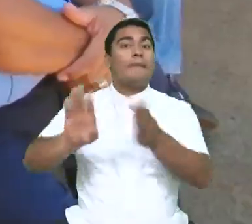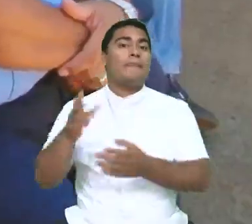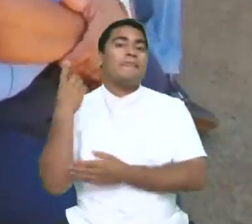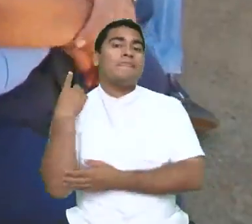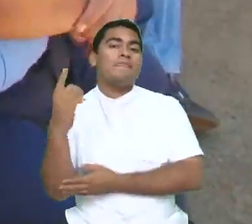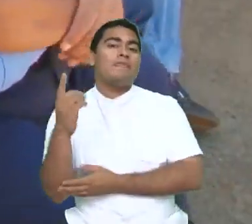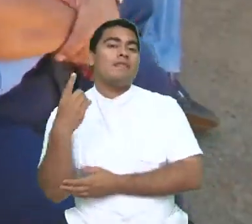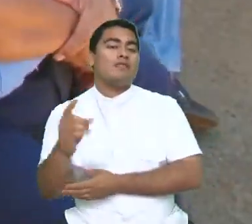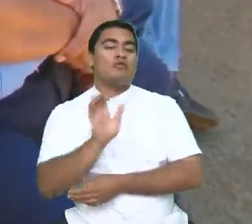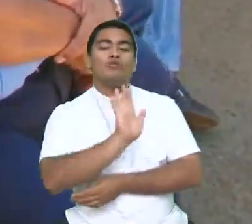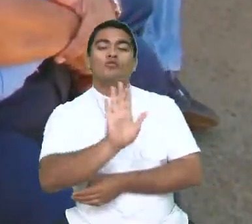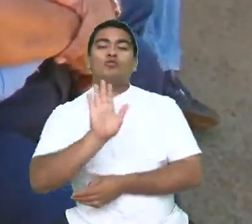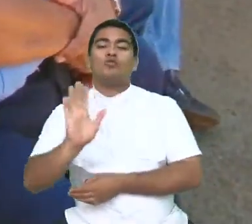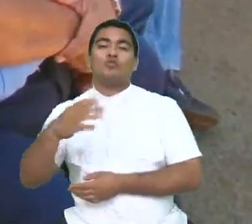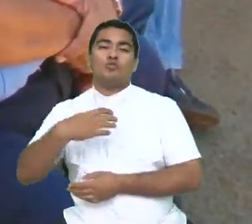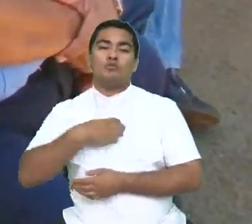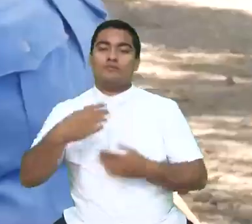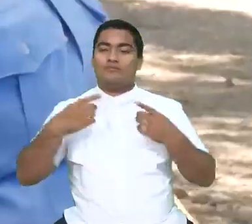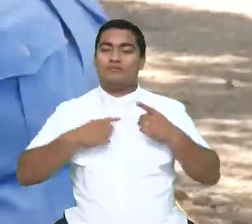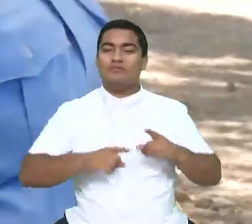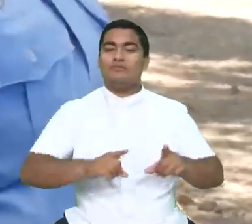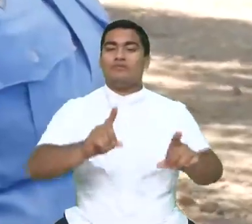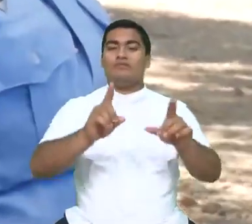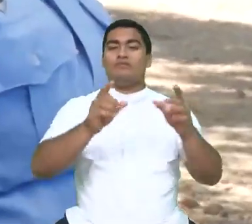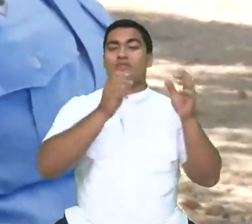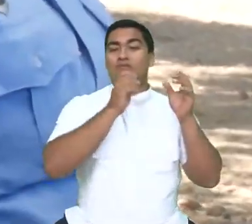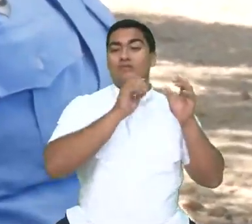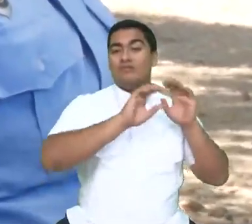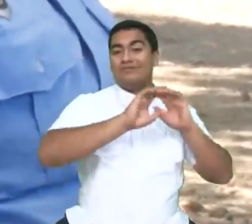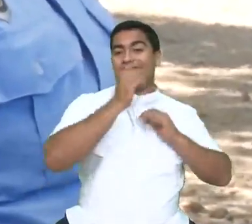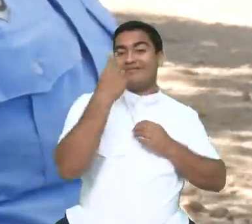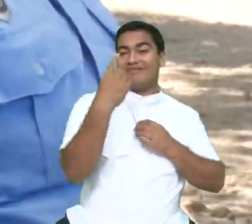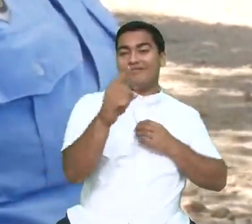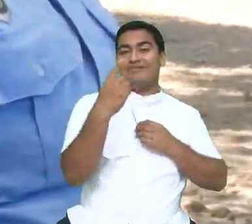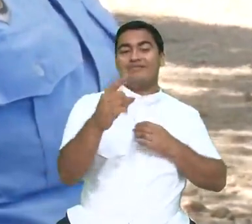mujer, por la dignidad y los derechos de nuestras mujeres,